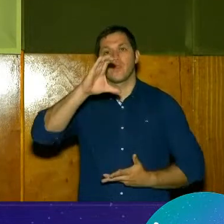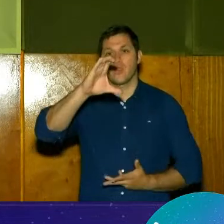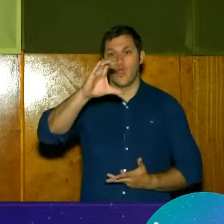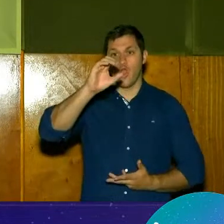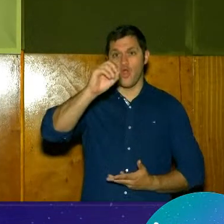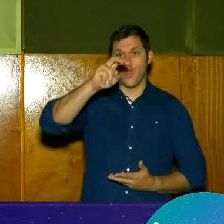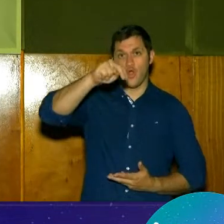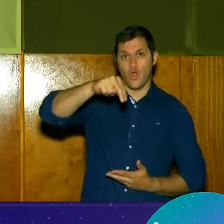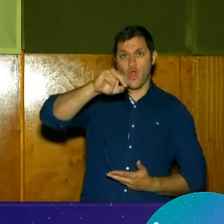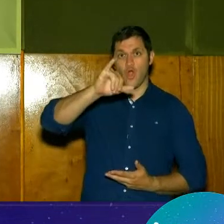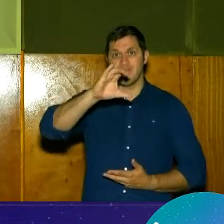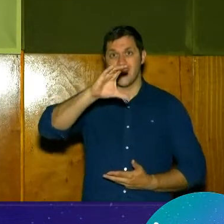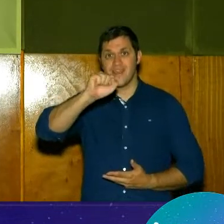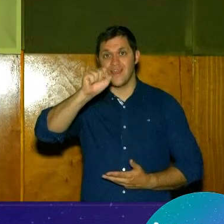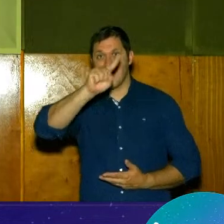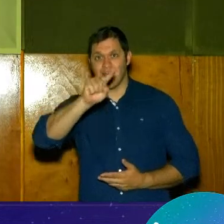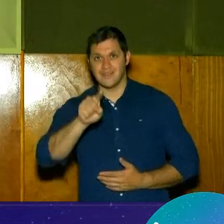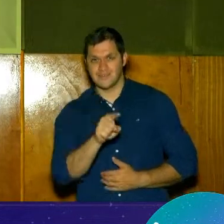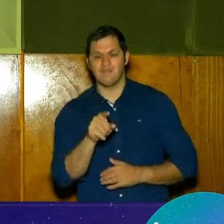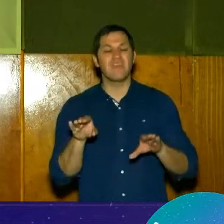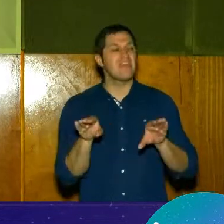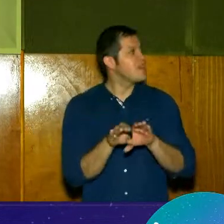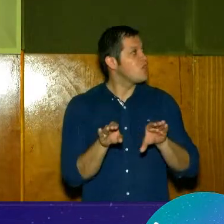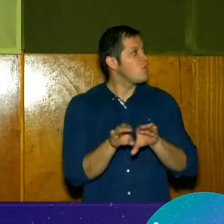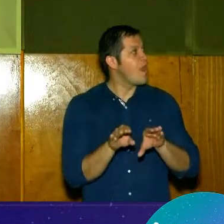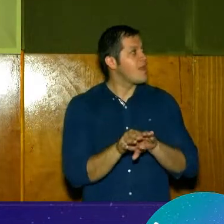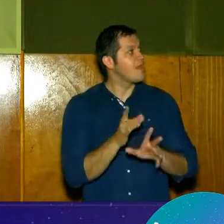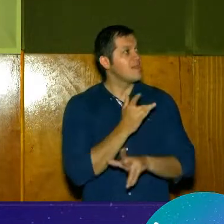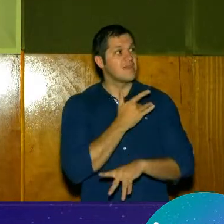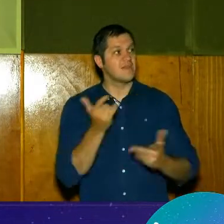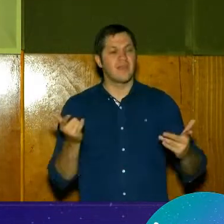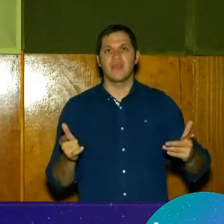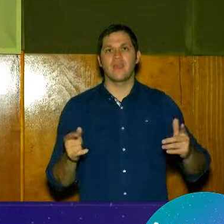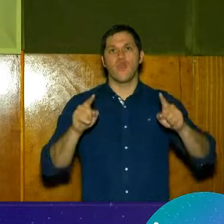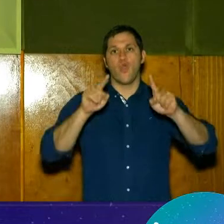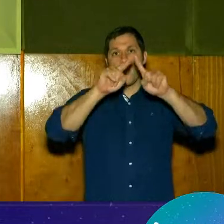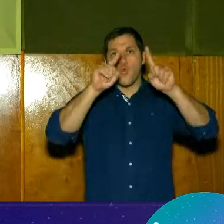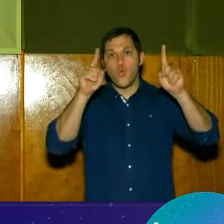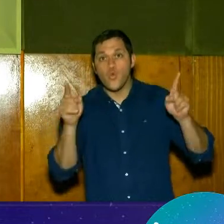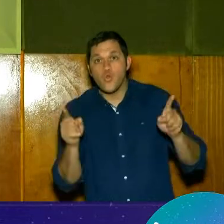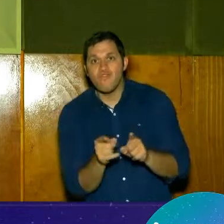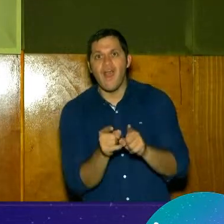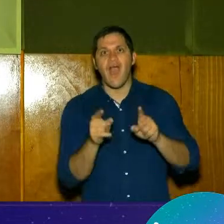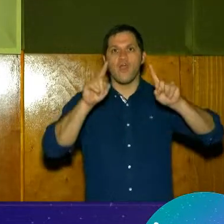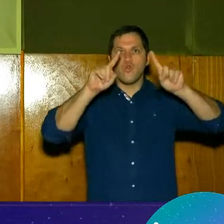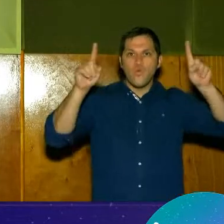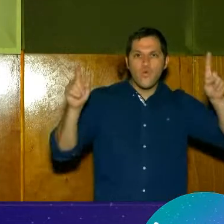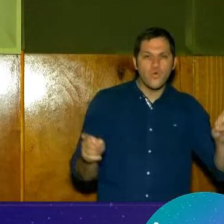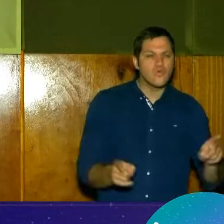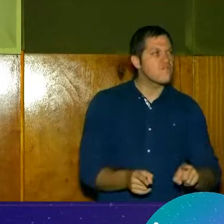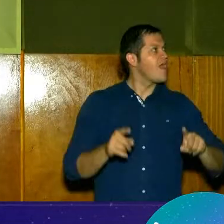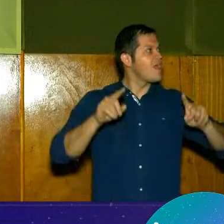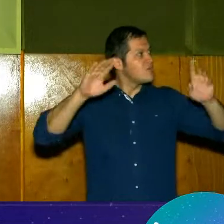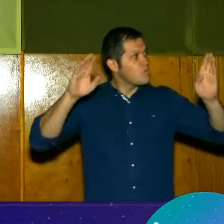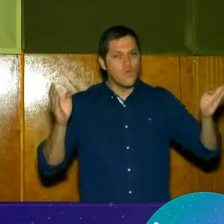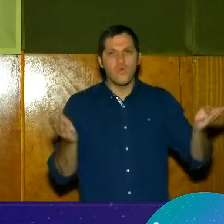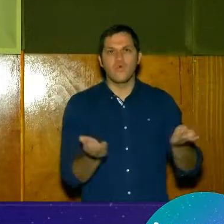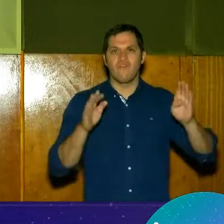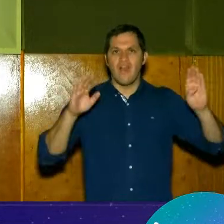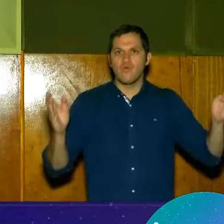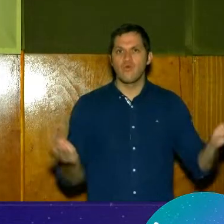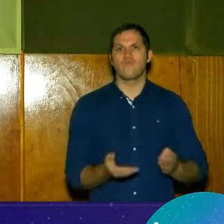hipatia fue una gran matemática ella estudiaba en particular algo que se llaman las cónicas las cónicas